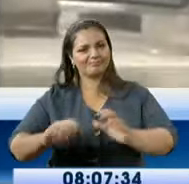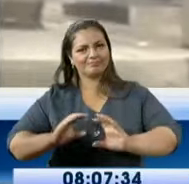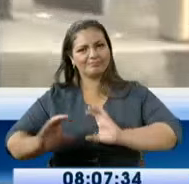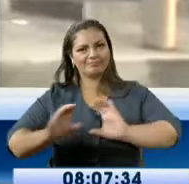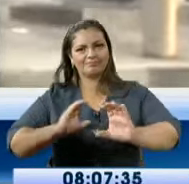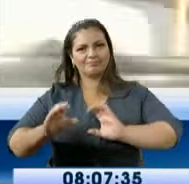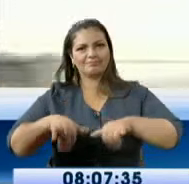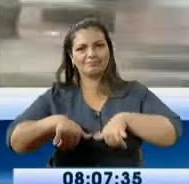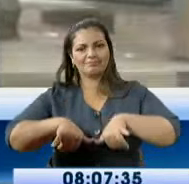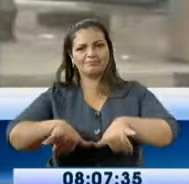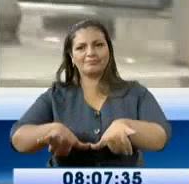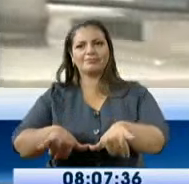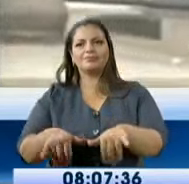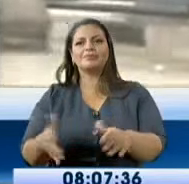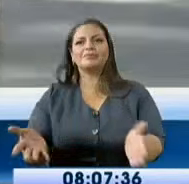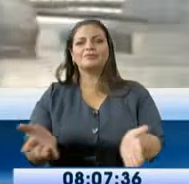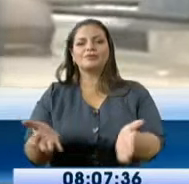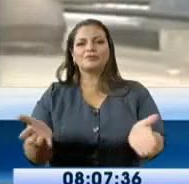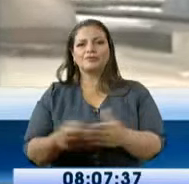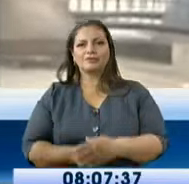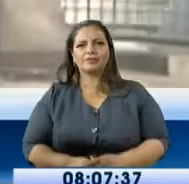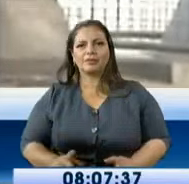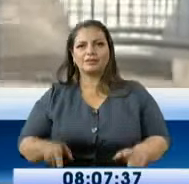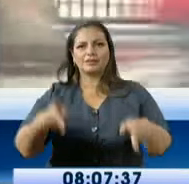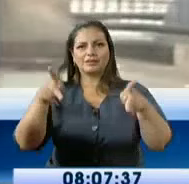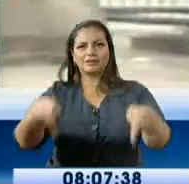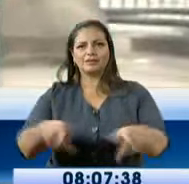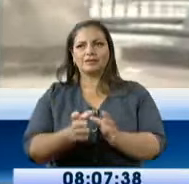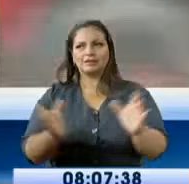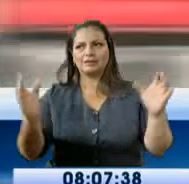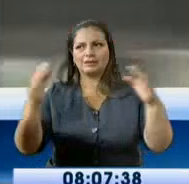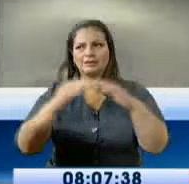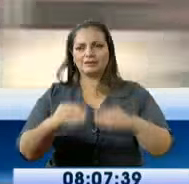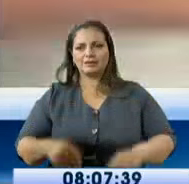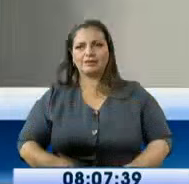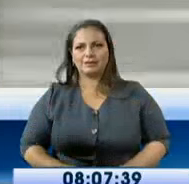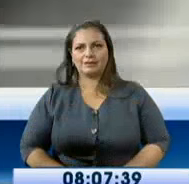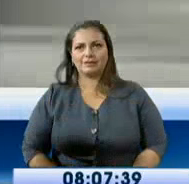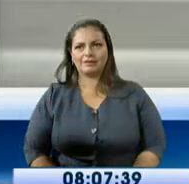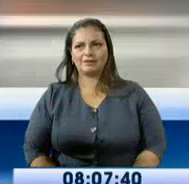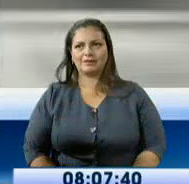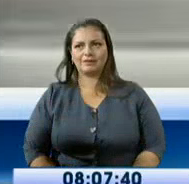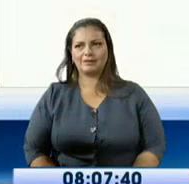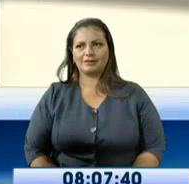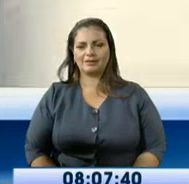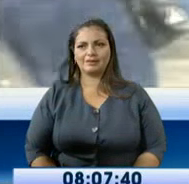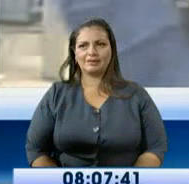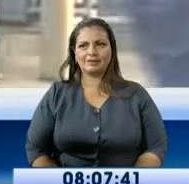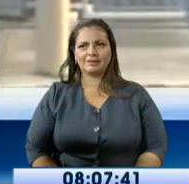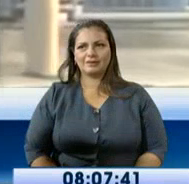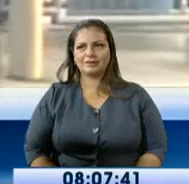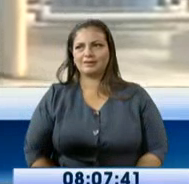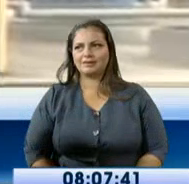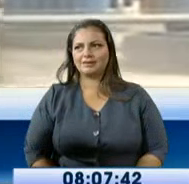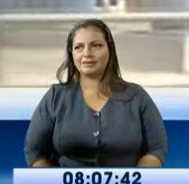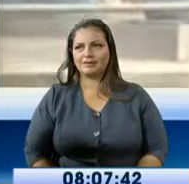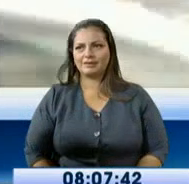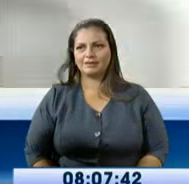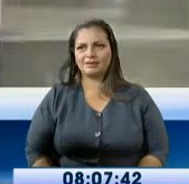este punto de la avenida perimetral. Ahí estamos, un caballero que tiene tiempo ahora de tomar foto. Él tiene tiempo de